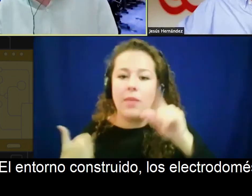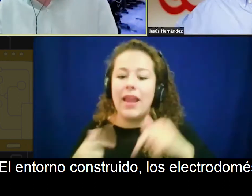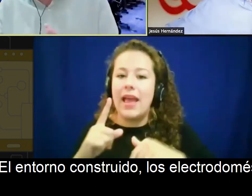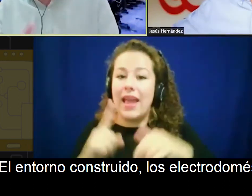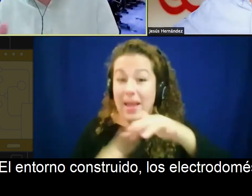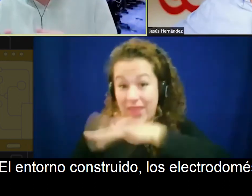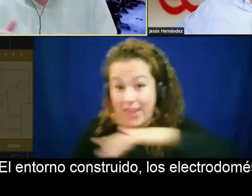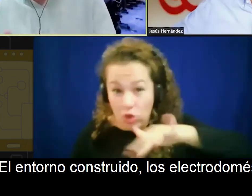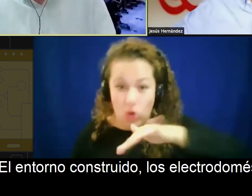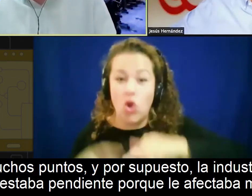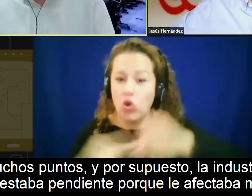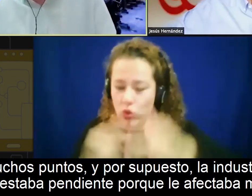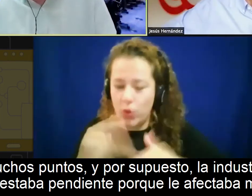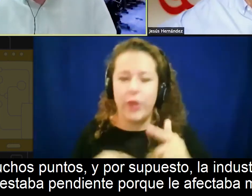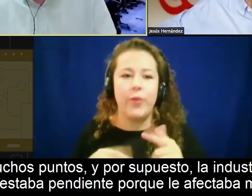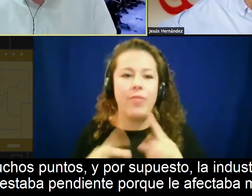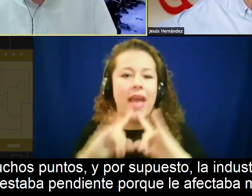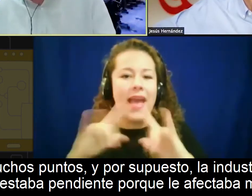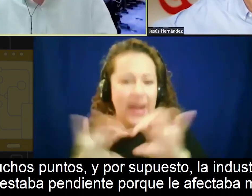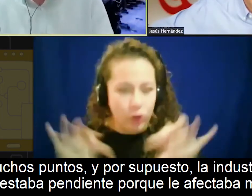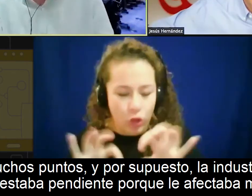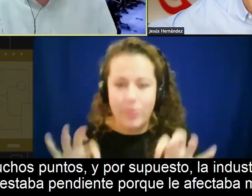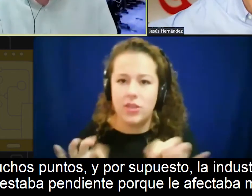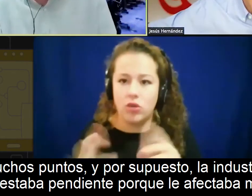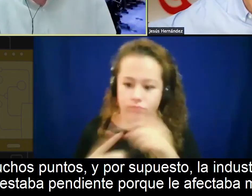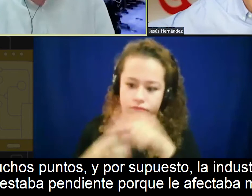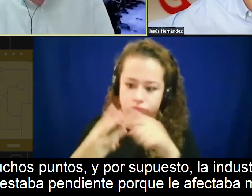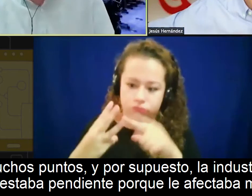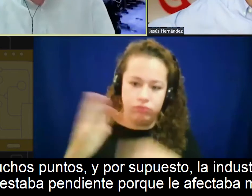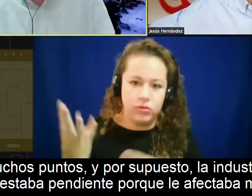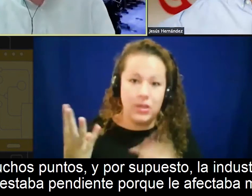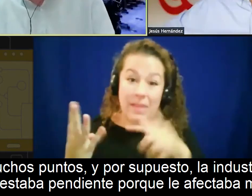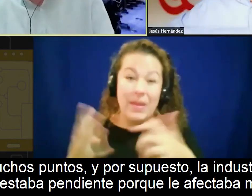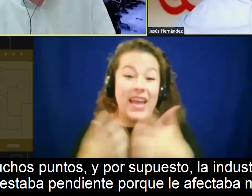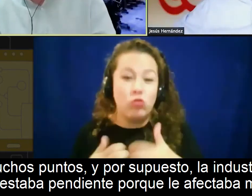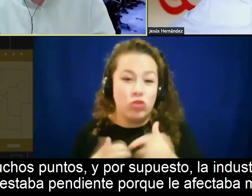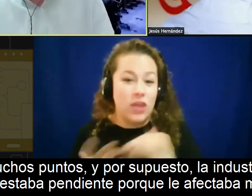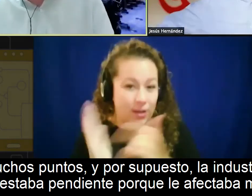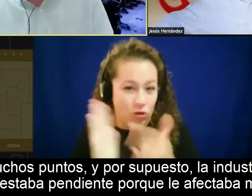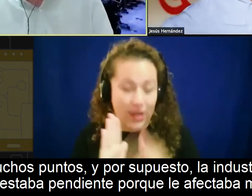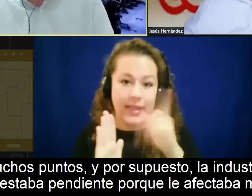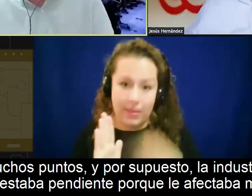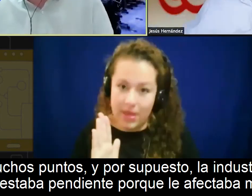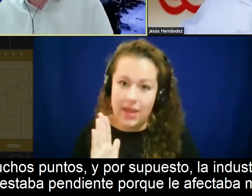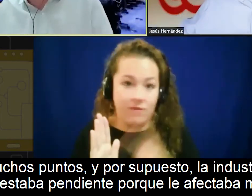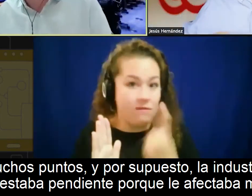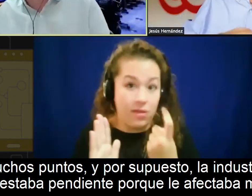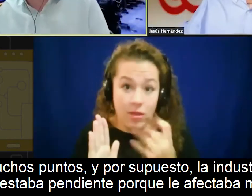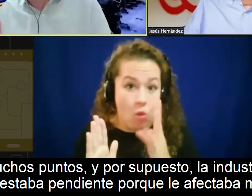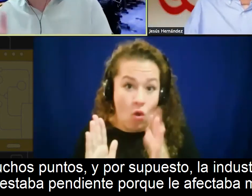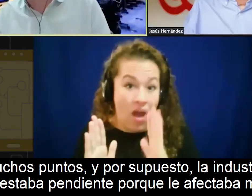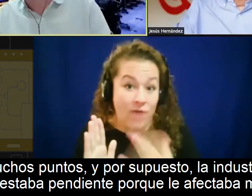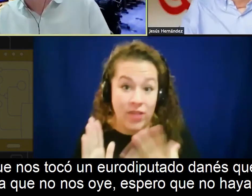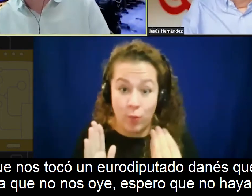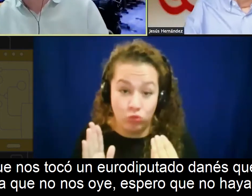los electrodomésticos, o sea, había muchos puntos, y por supuesto la industria tecnológica, que también estaba muy pendiente porque le afectaba muchísimo. Y claro,